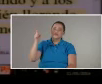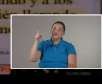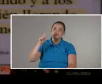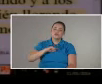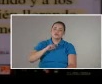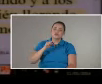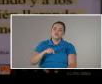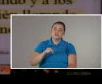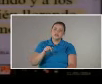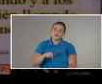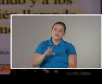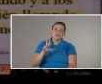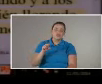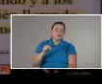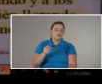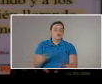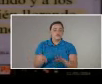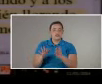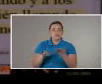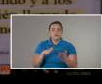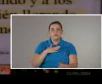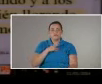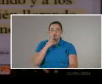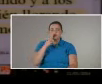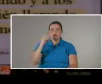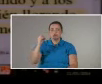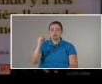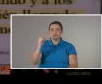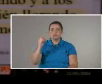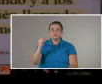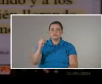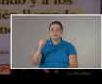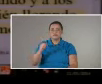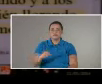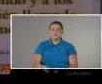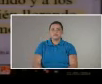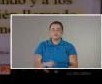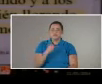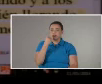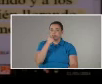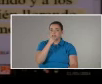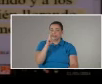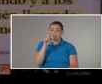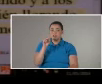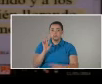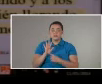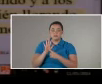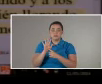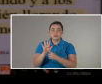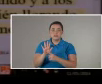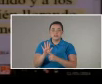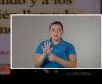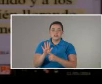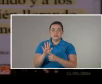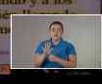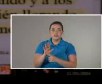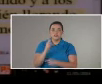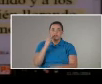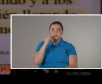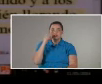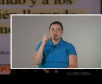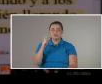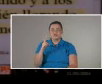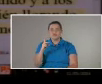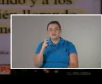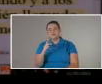muerto mi hermano. O sea que María no se fue a presentar al Señor porque tenía el mismo sentimiento que Marta, solo que Marta